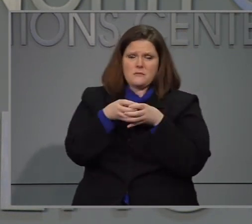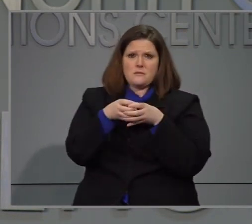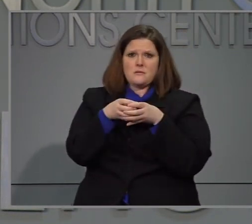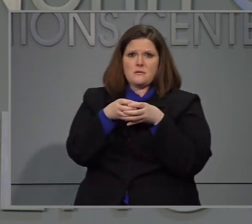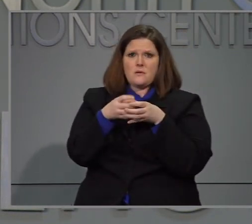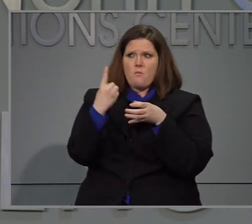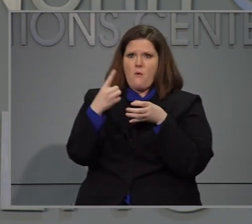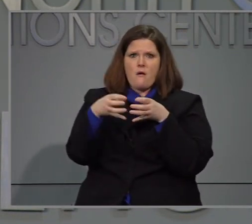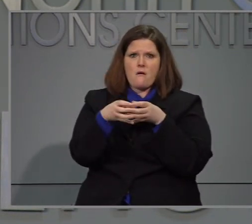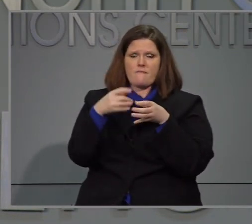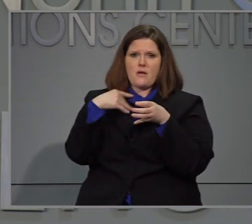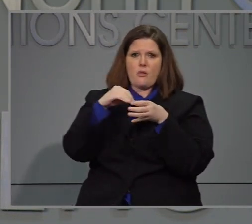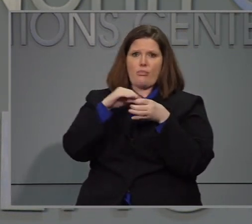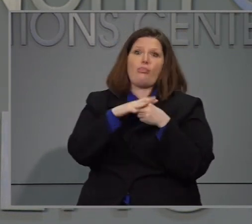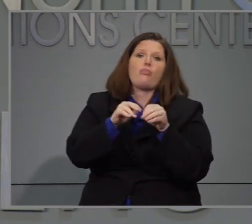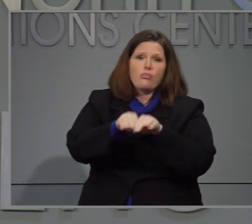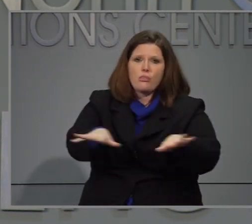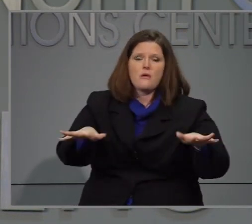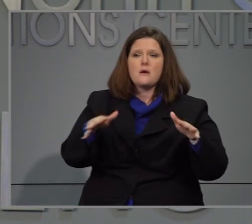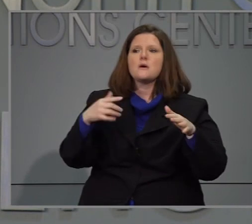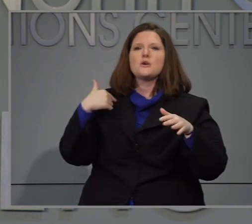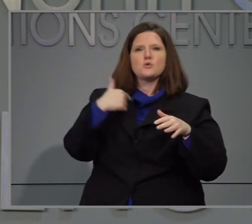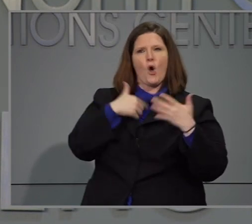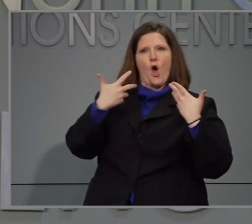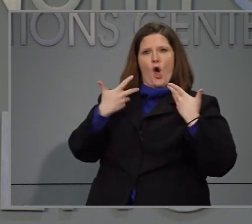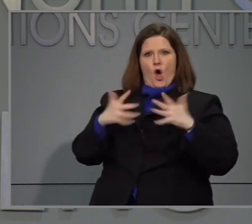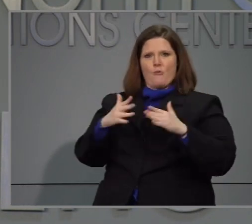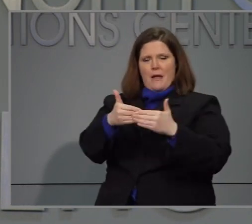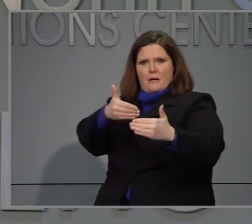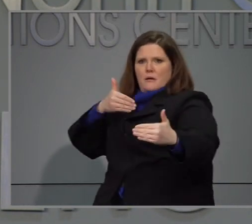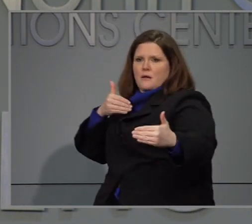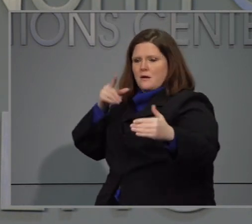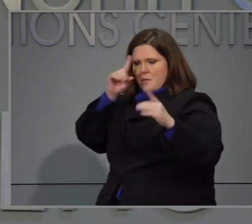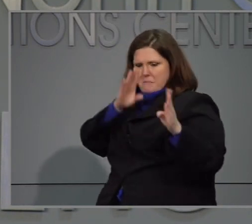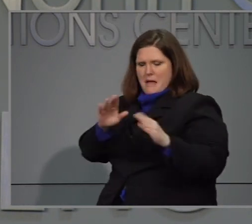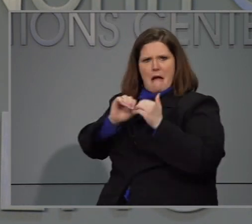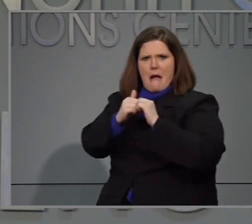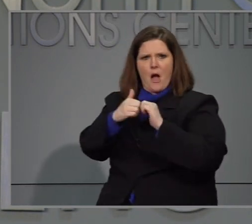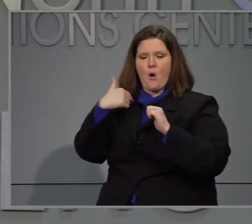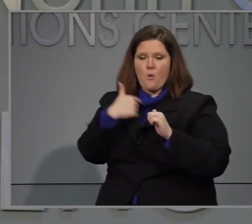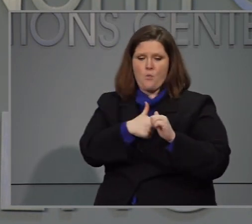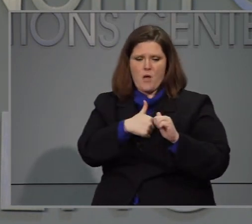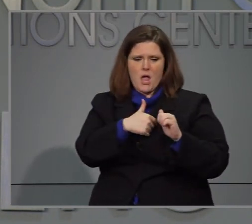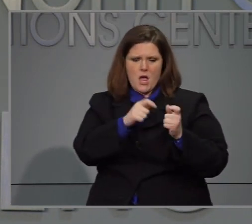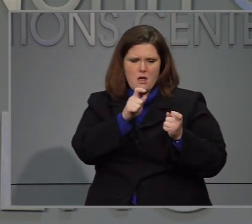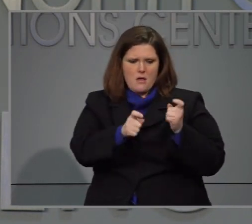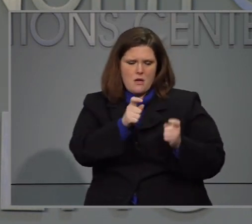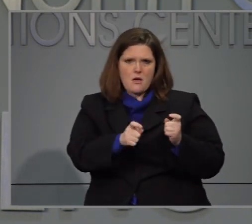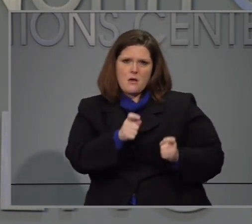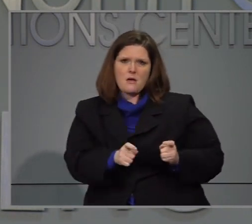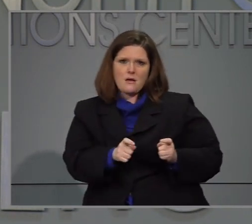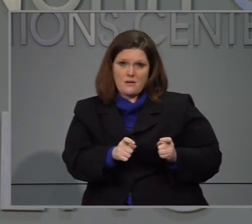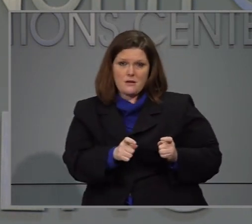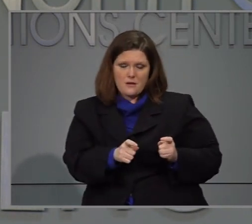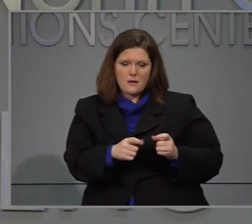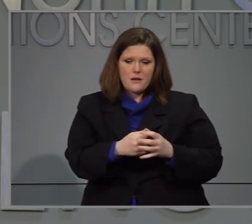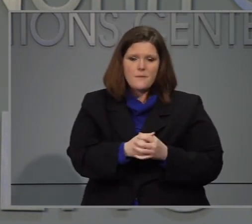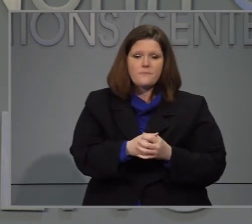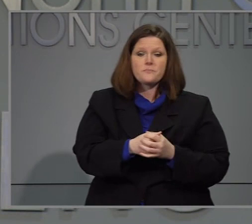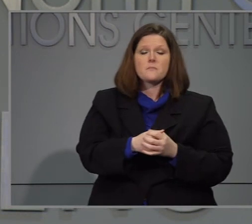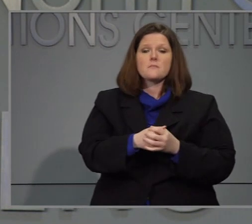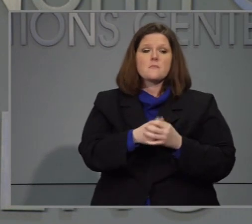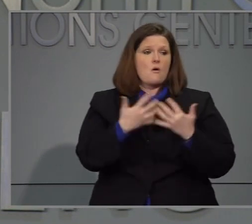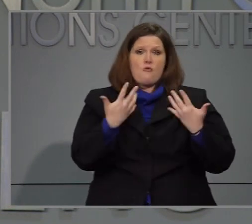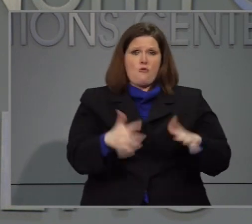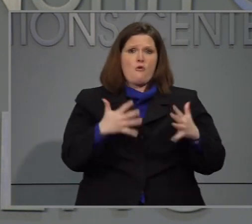Ya estamos pensando en cómo este tipo de planes se van a alterar. El Centro de Administración de Emergencia, mientras